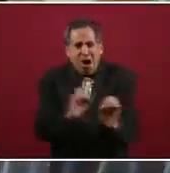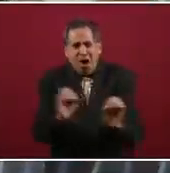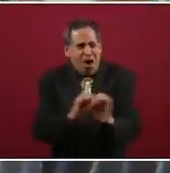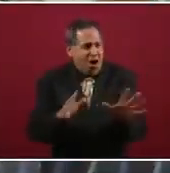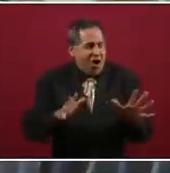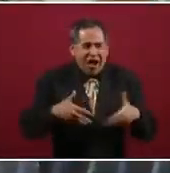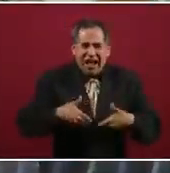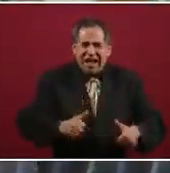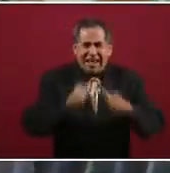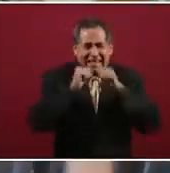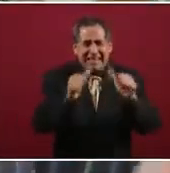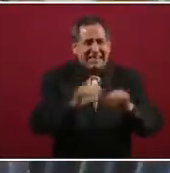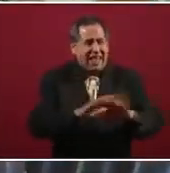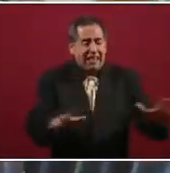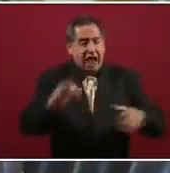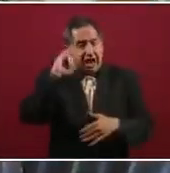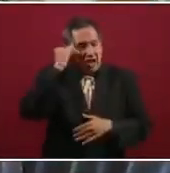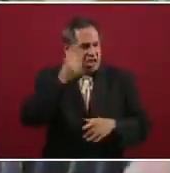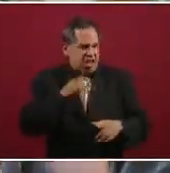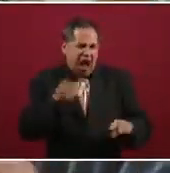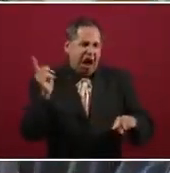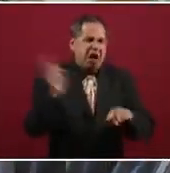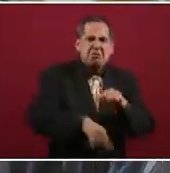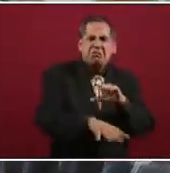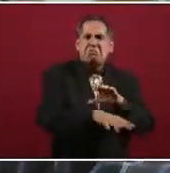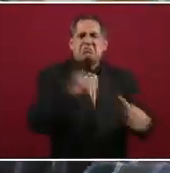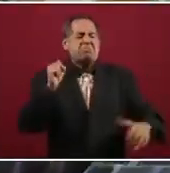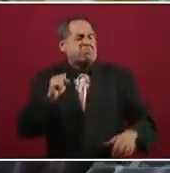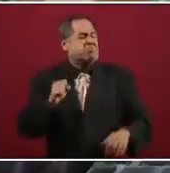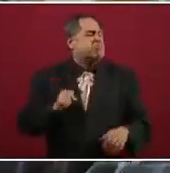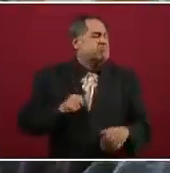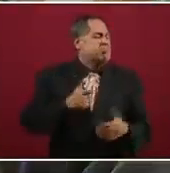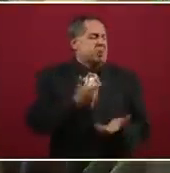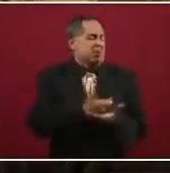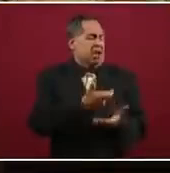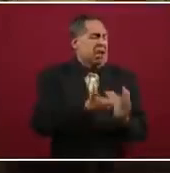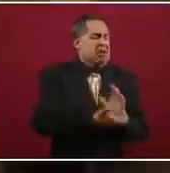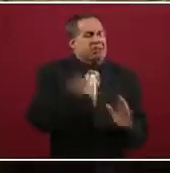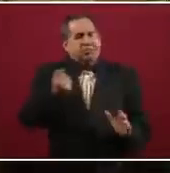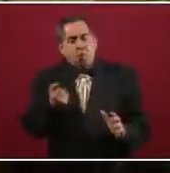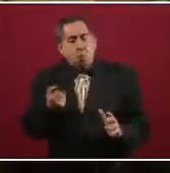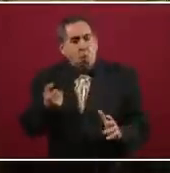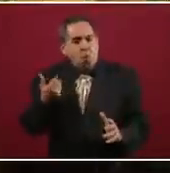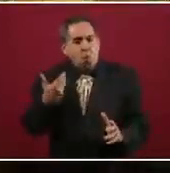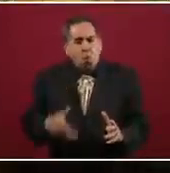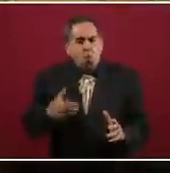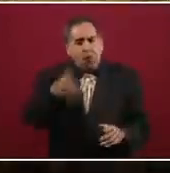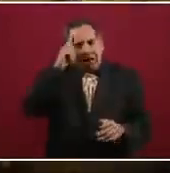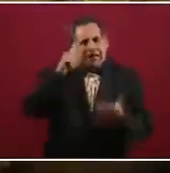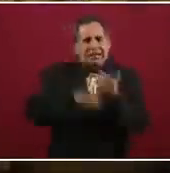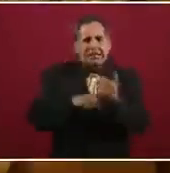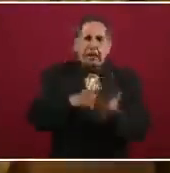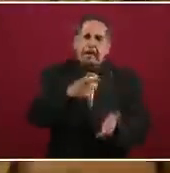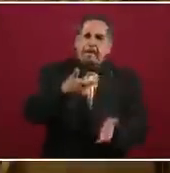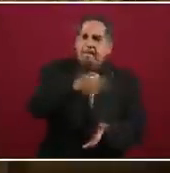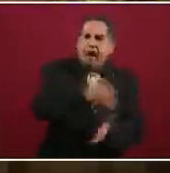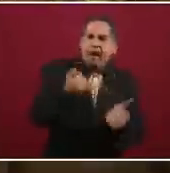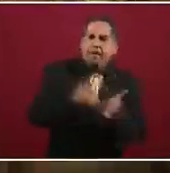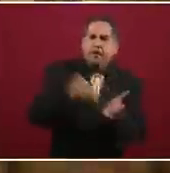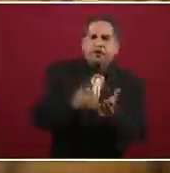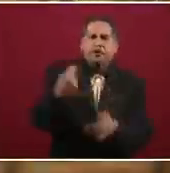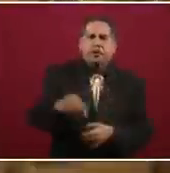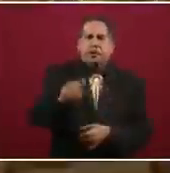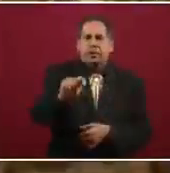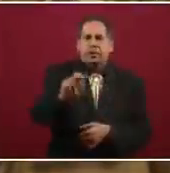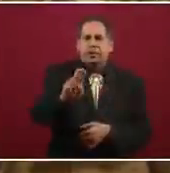despojados de todo su excedente por un mecanismo jurídico que se llamaba tributo. Entonces vivían al filo de